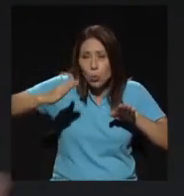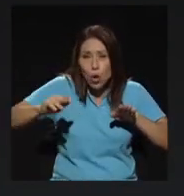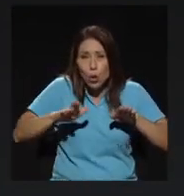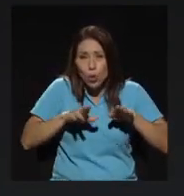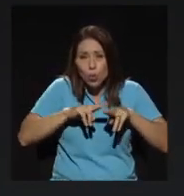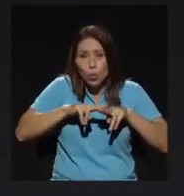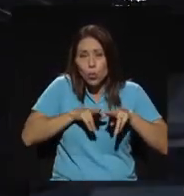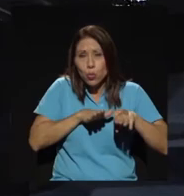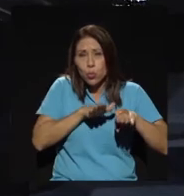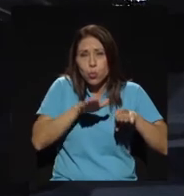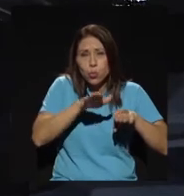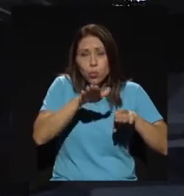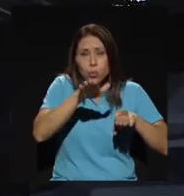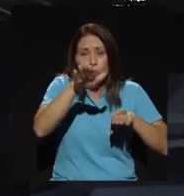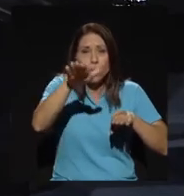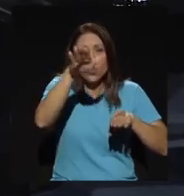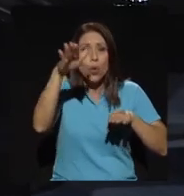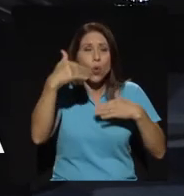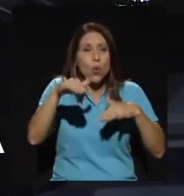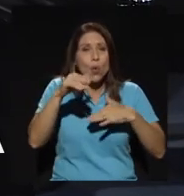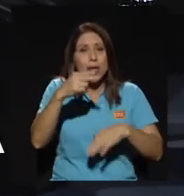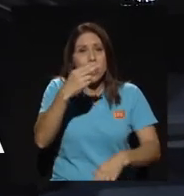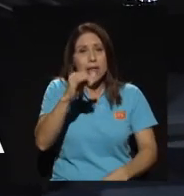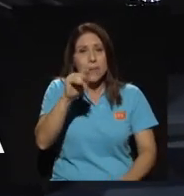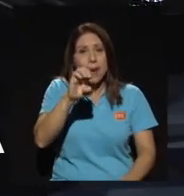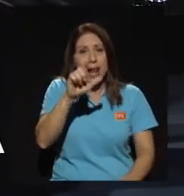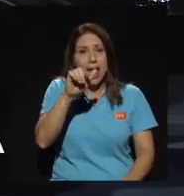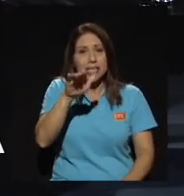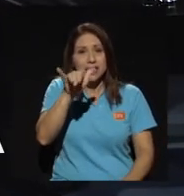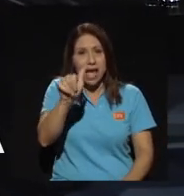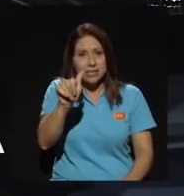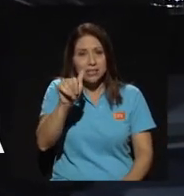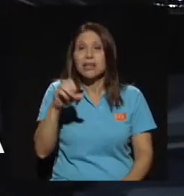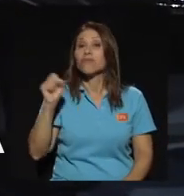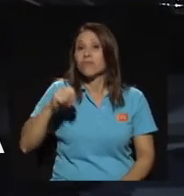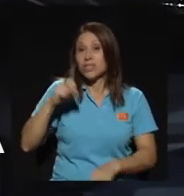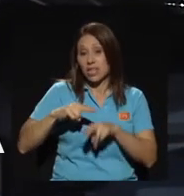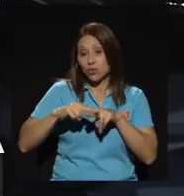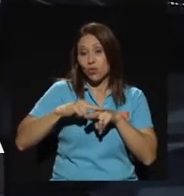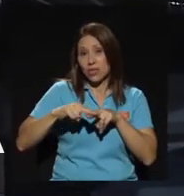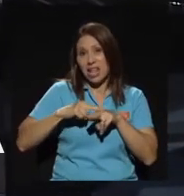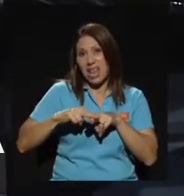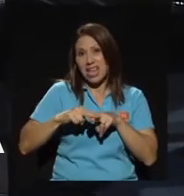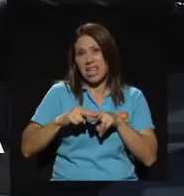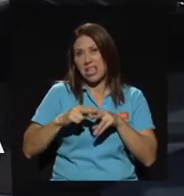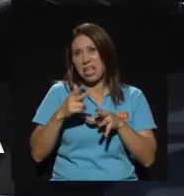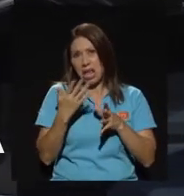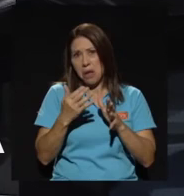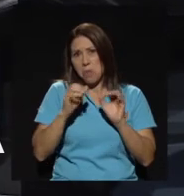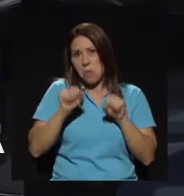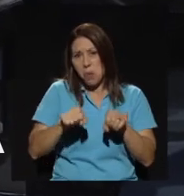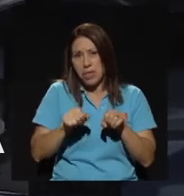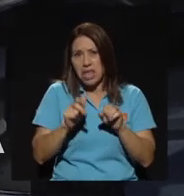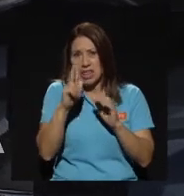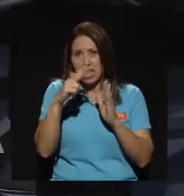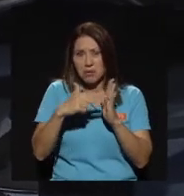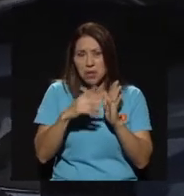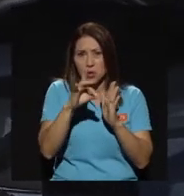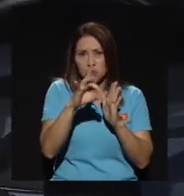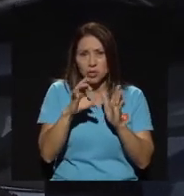eficiente que es un tren que está que transita a tres mil 804 mil metros en la planicie